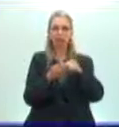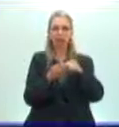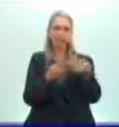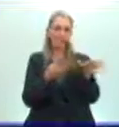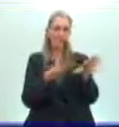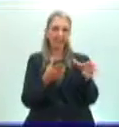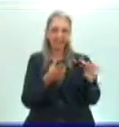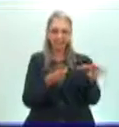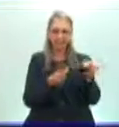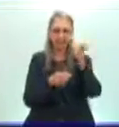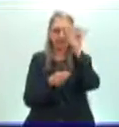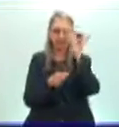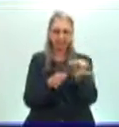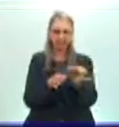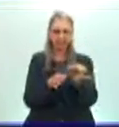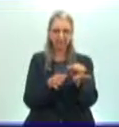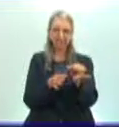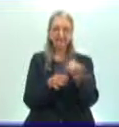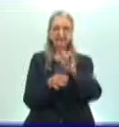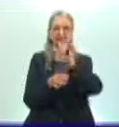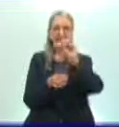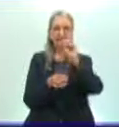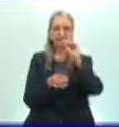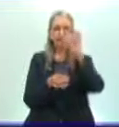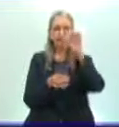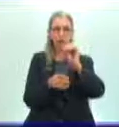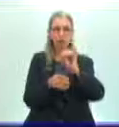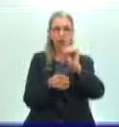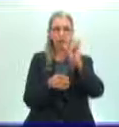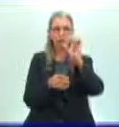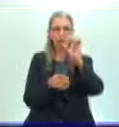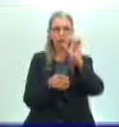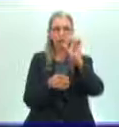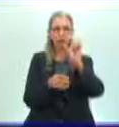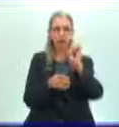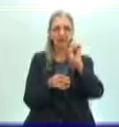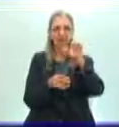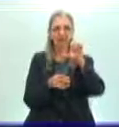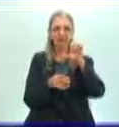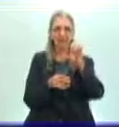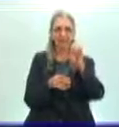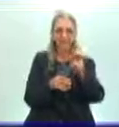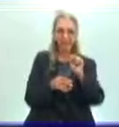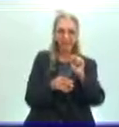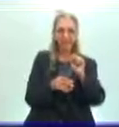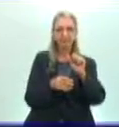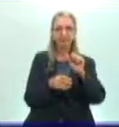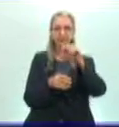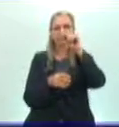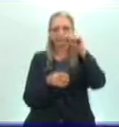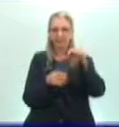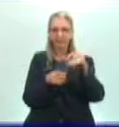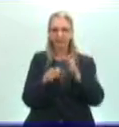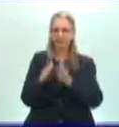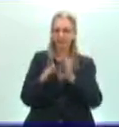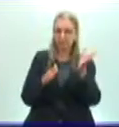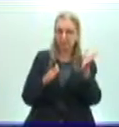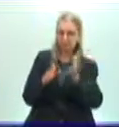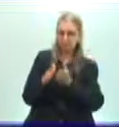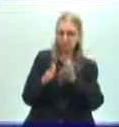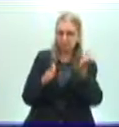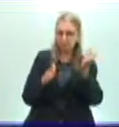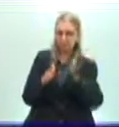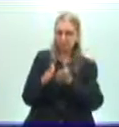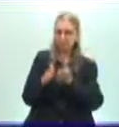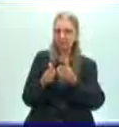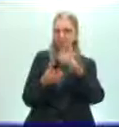y este triángulo va a ser isósceles de base, el lado al cual corresponden estas rectas. Es decir, la altura va a caer